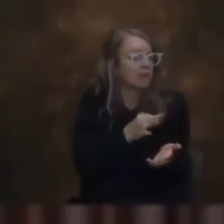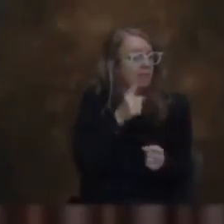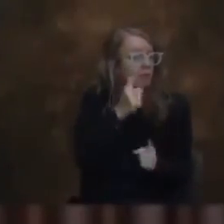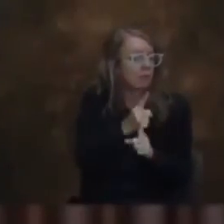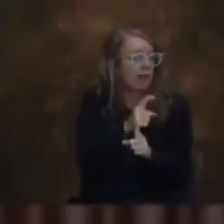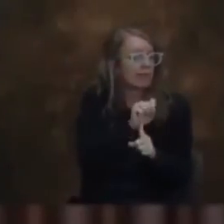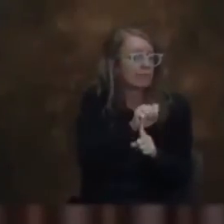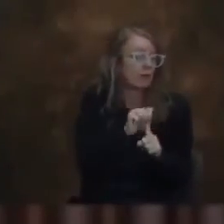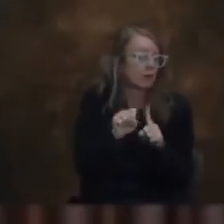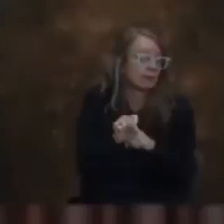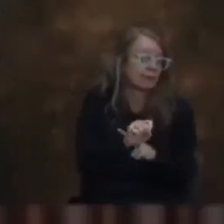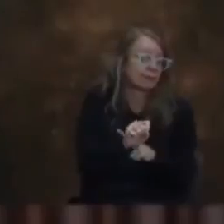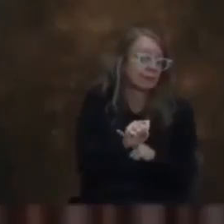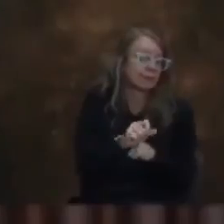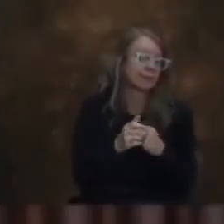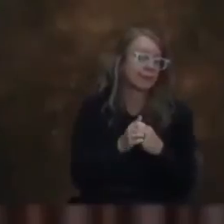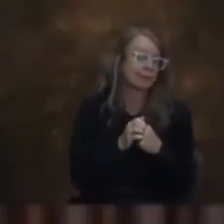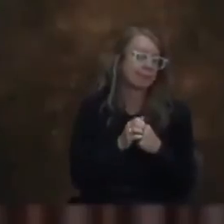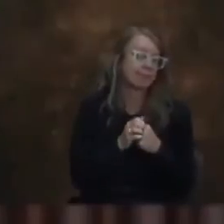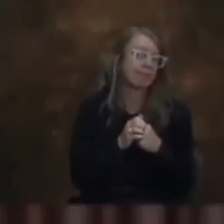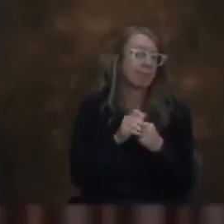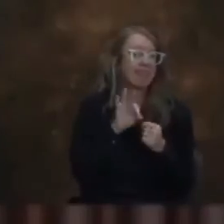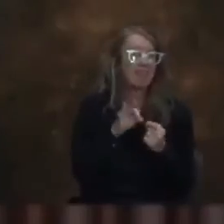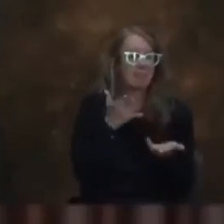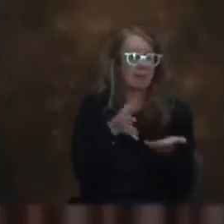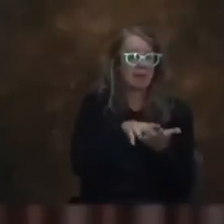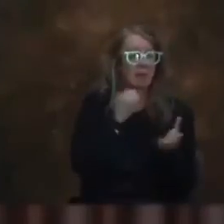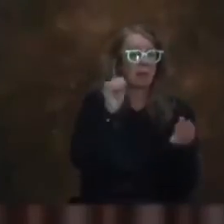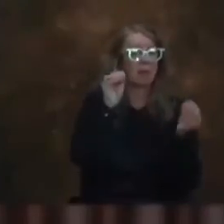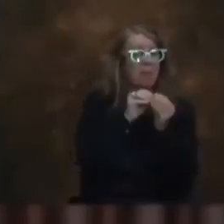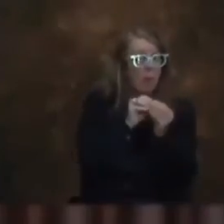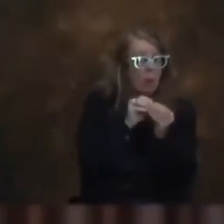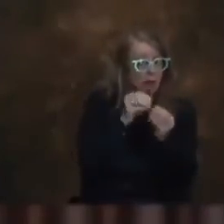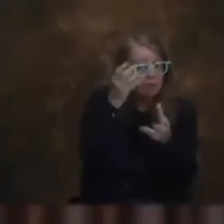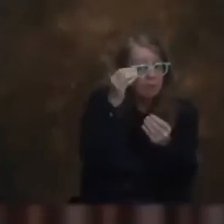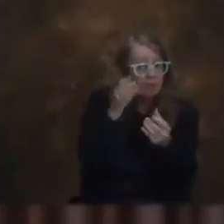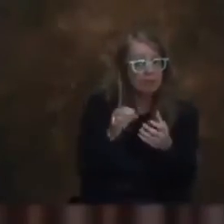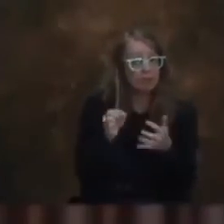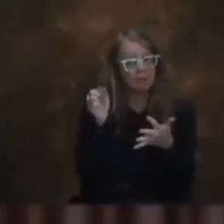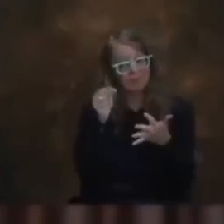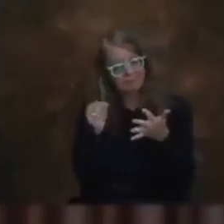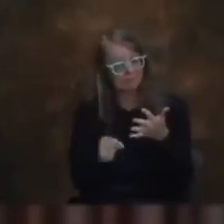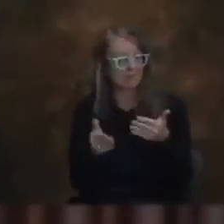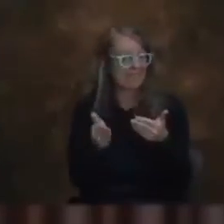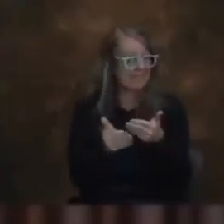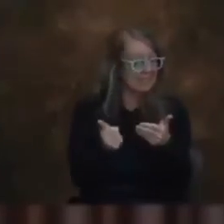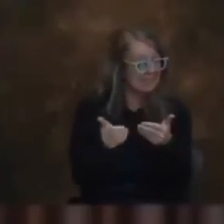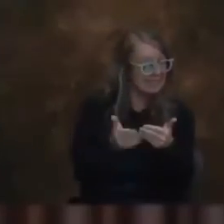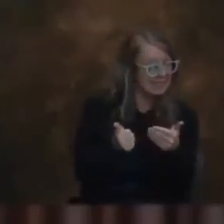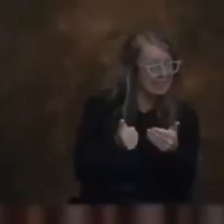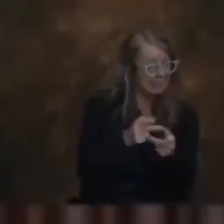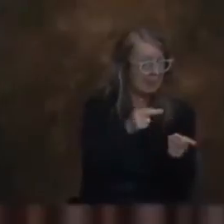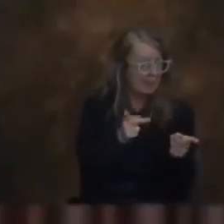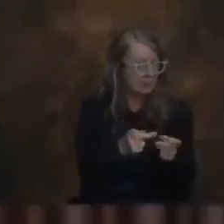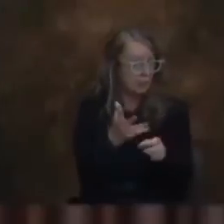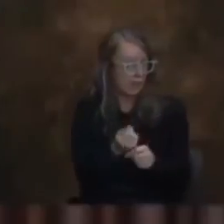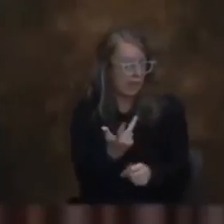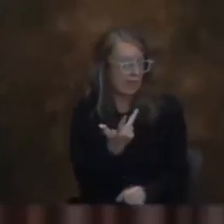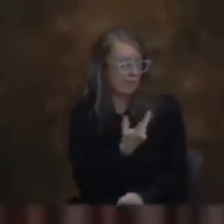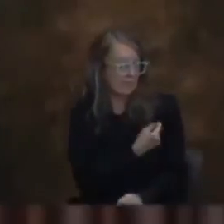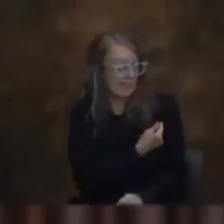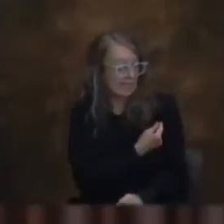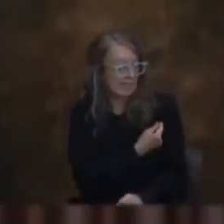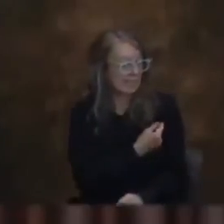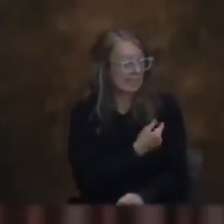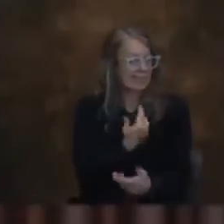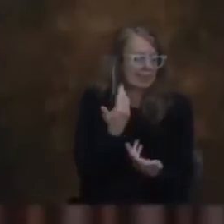condiciones indicadas si reciben más información de las oportunidades fáciles son algunas ideas que estoy